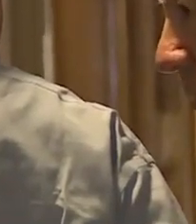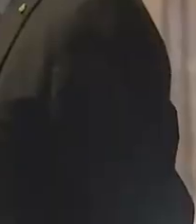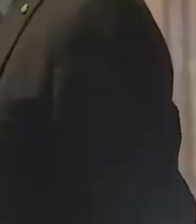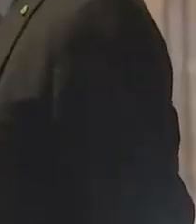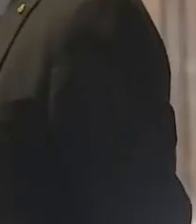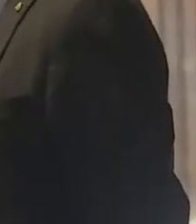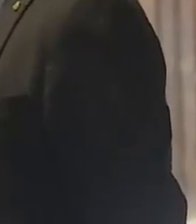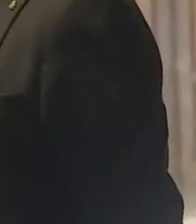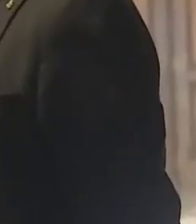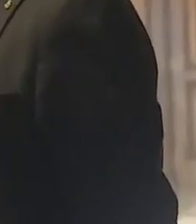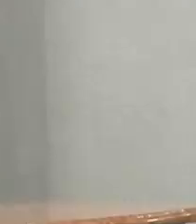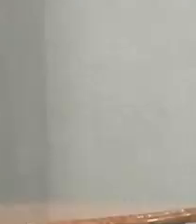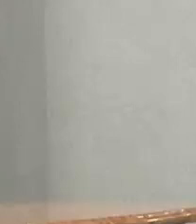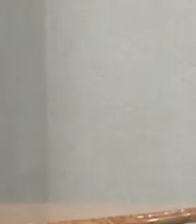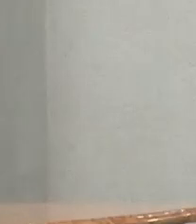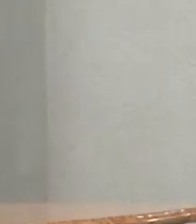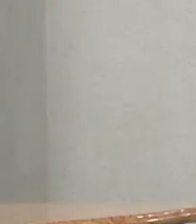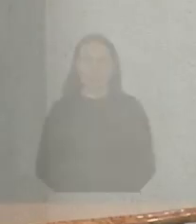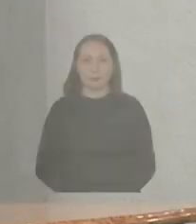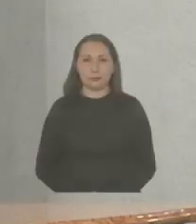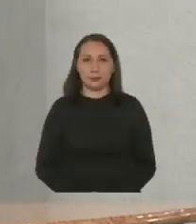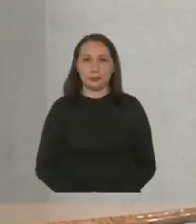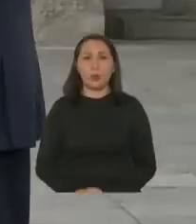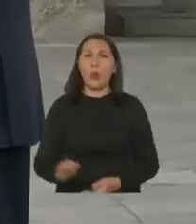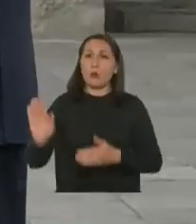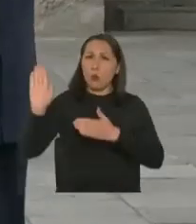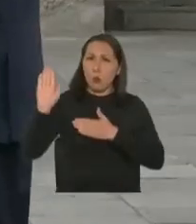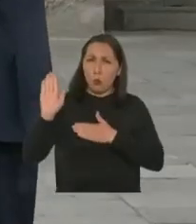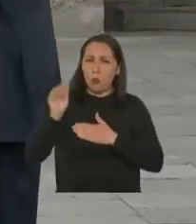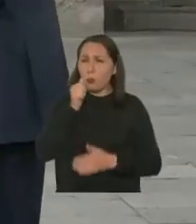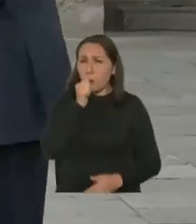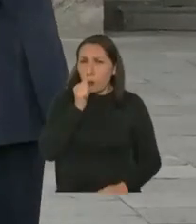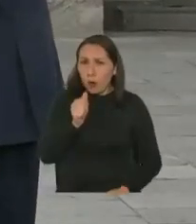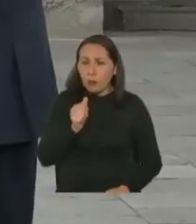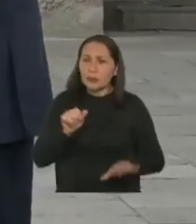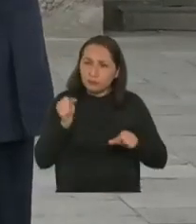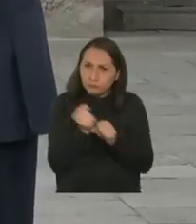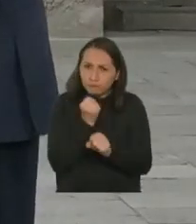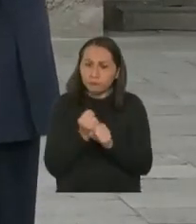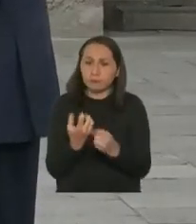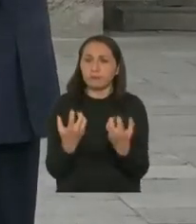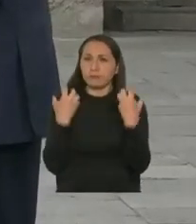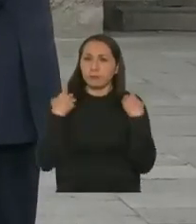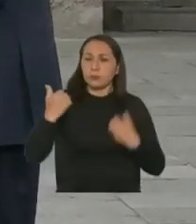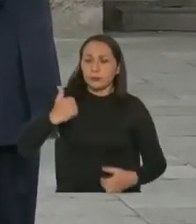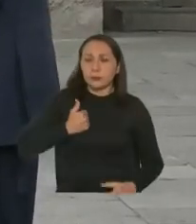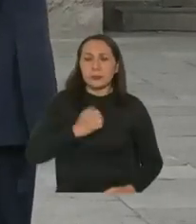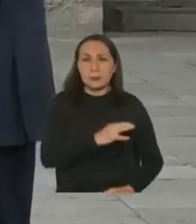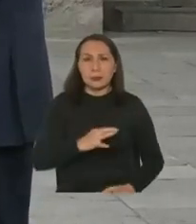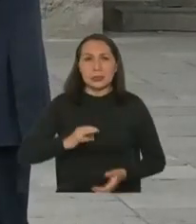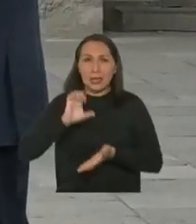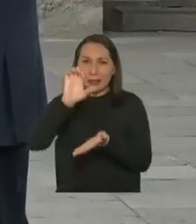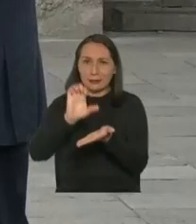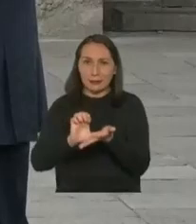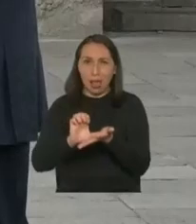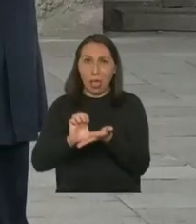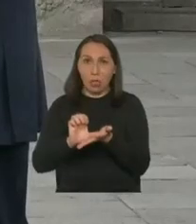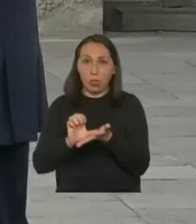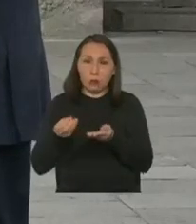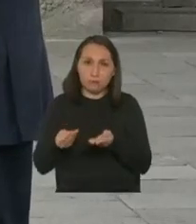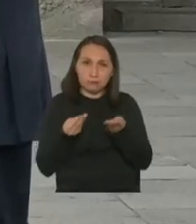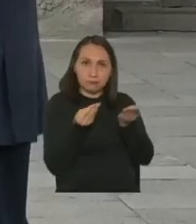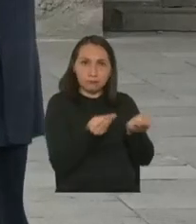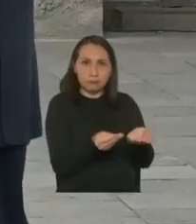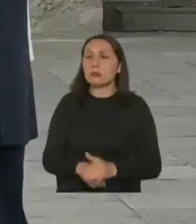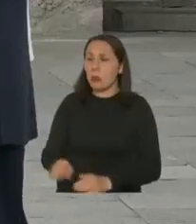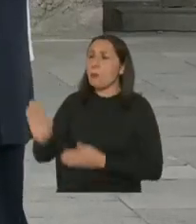un momento que también genera cierta extrañeza o contradicción con los análisis que se venían haciendo por parte del oficialismo en